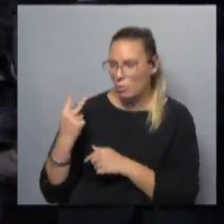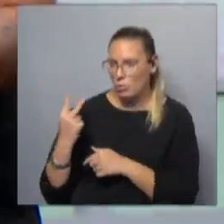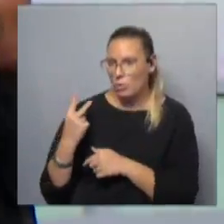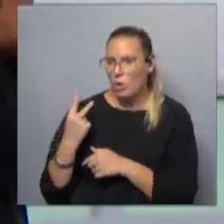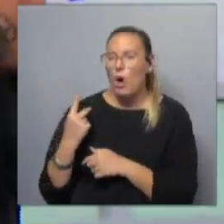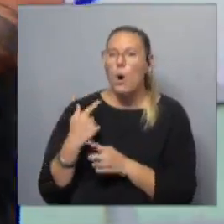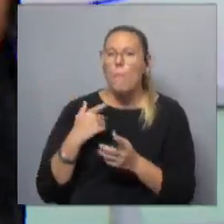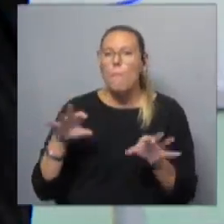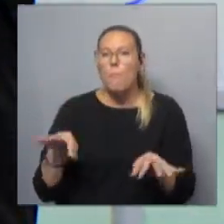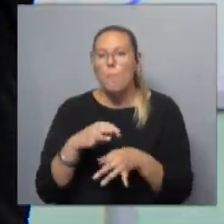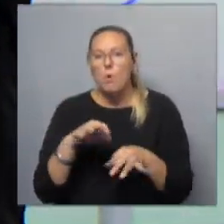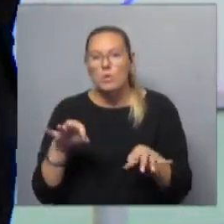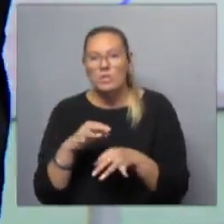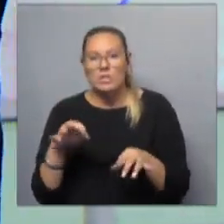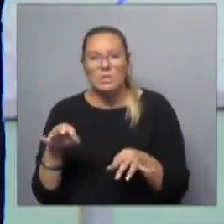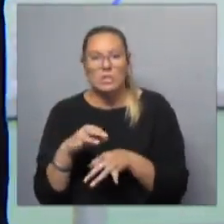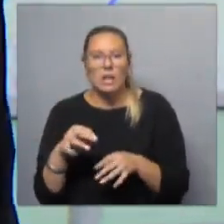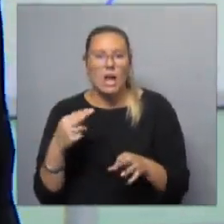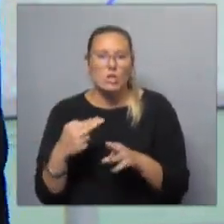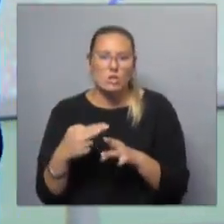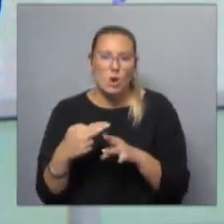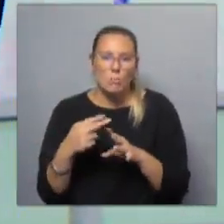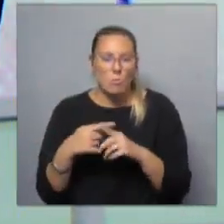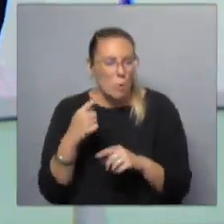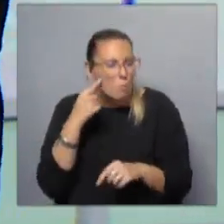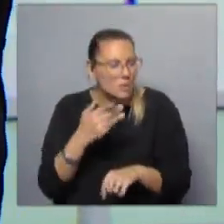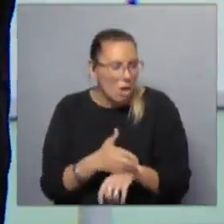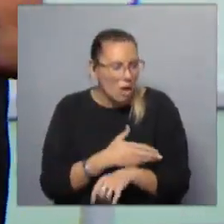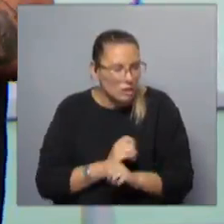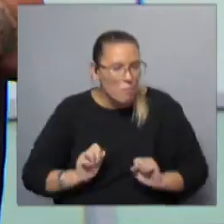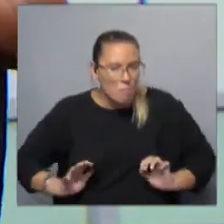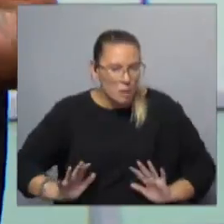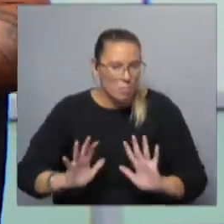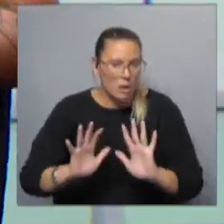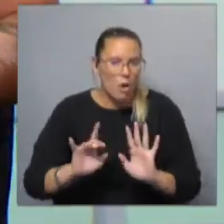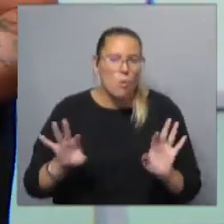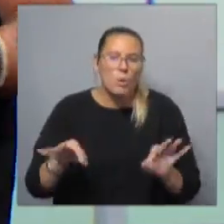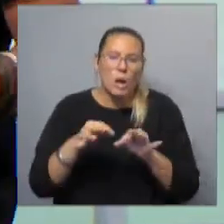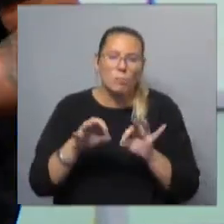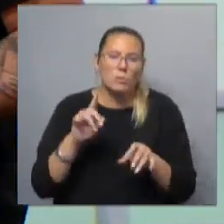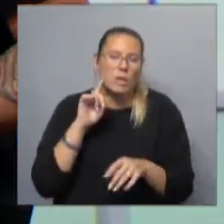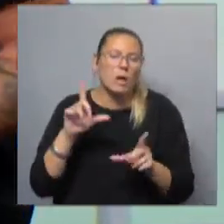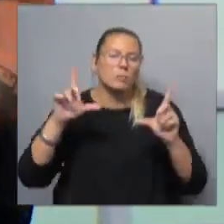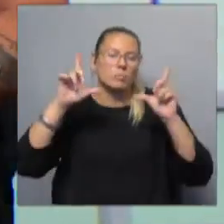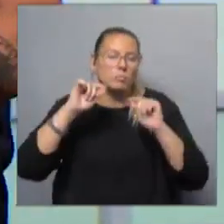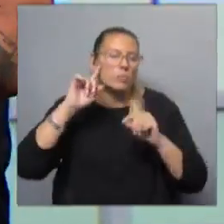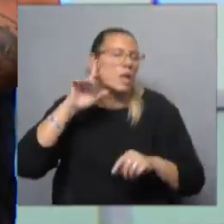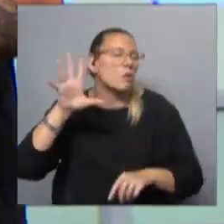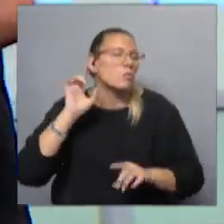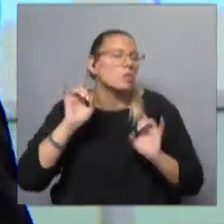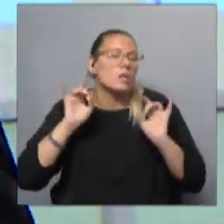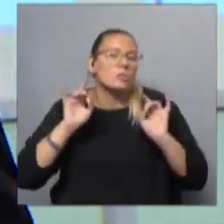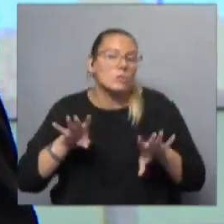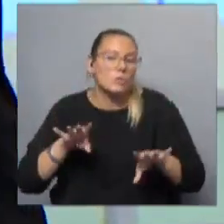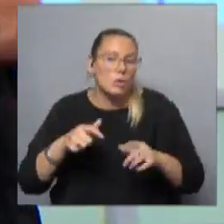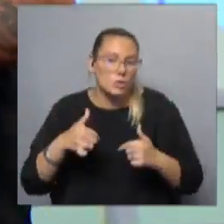la música y el nombre, como que si todo estuviera muy bien pensado, porque también es una música, uno cierra los ojos y eventualmente hasta... En